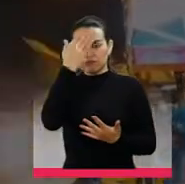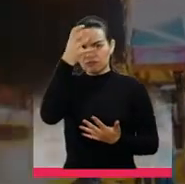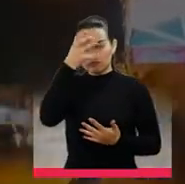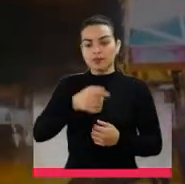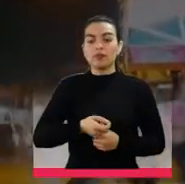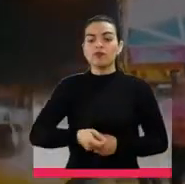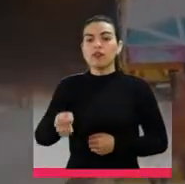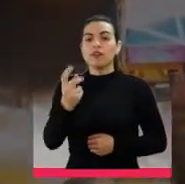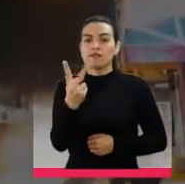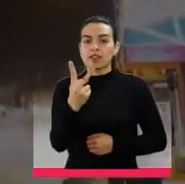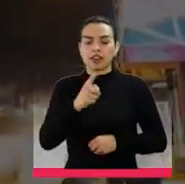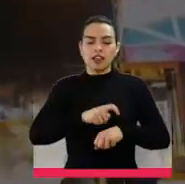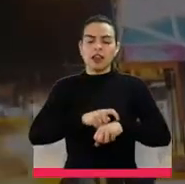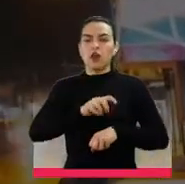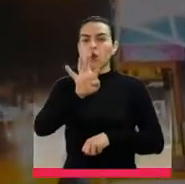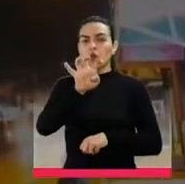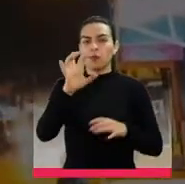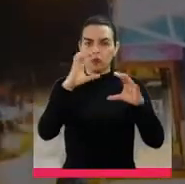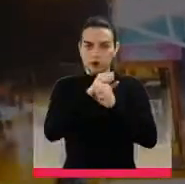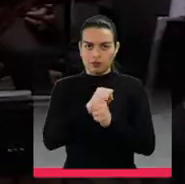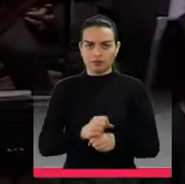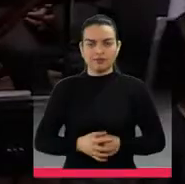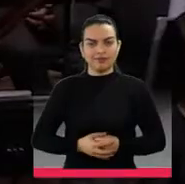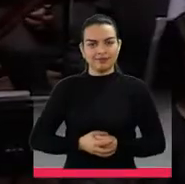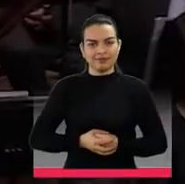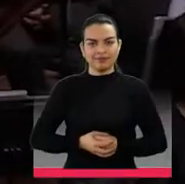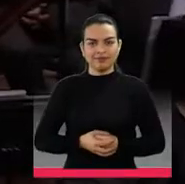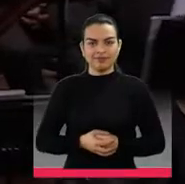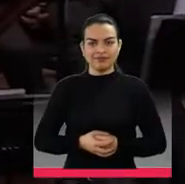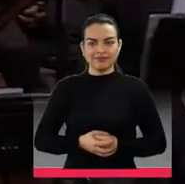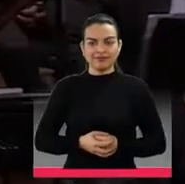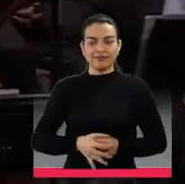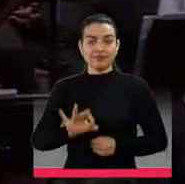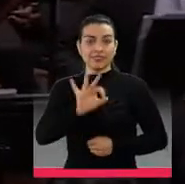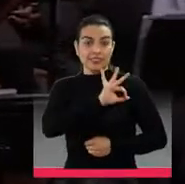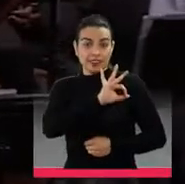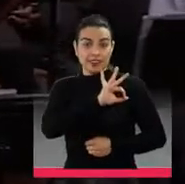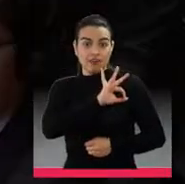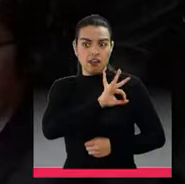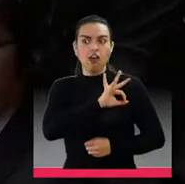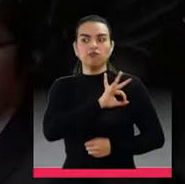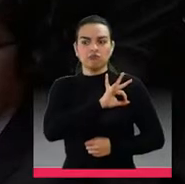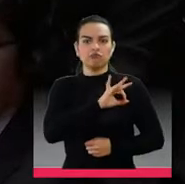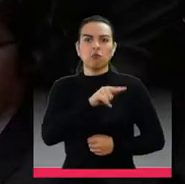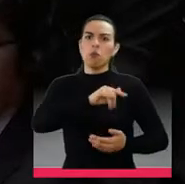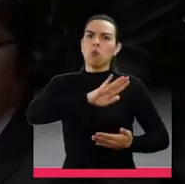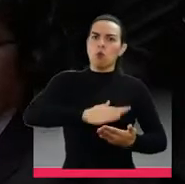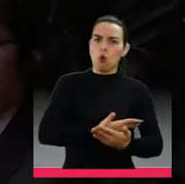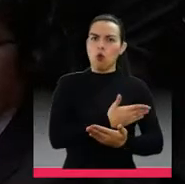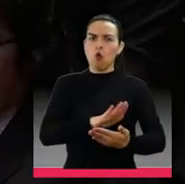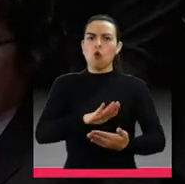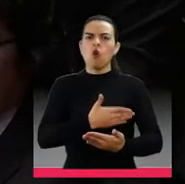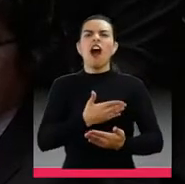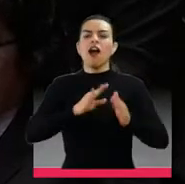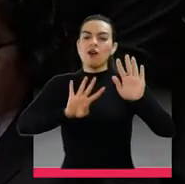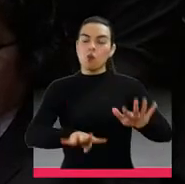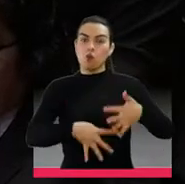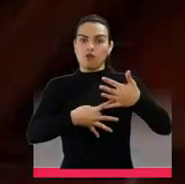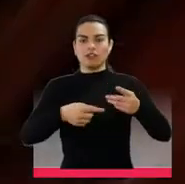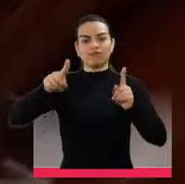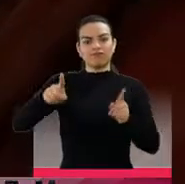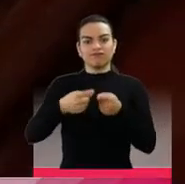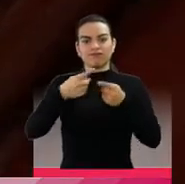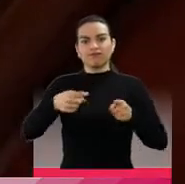viernes a las 9 de la noche. Y el sábado viene recargado de música con la Novena Sinfonía de Beethoven.